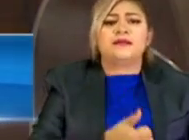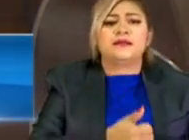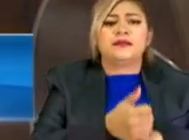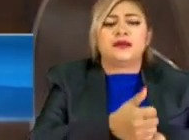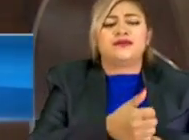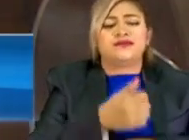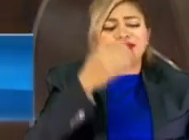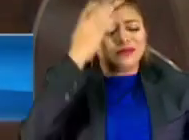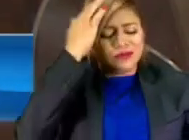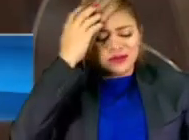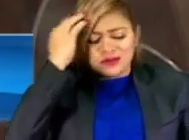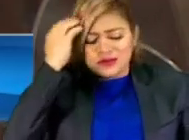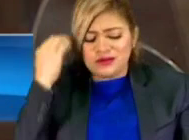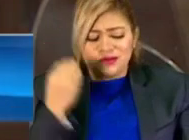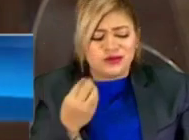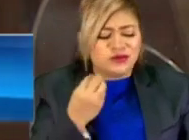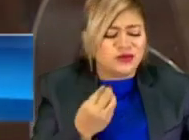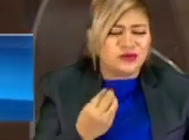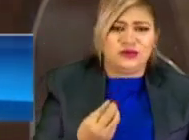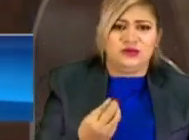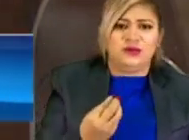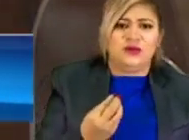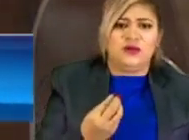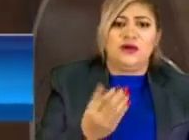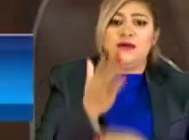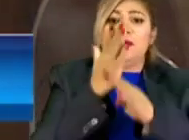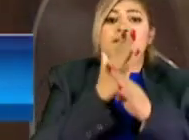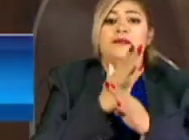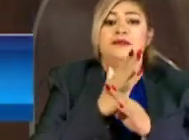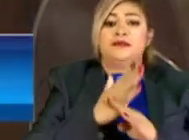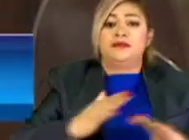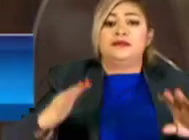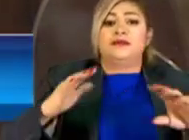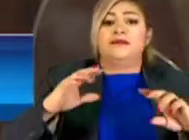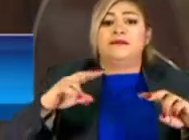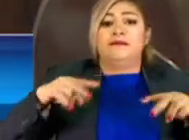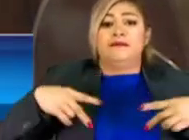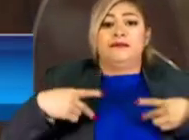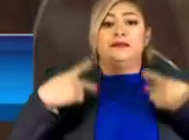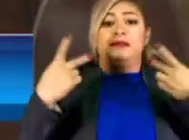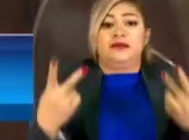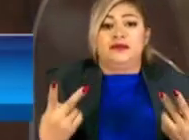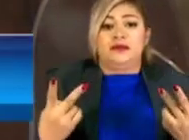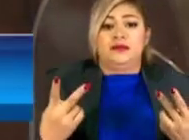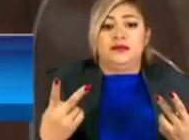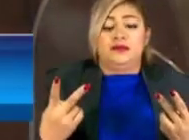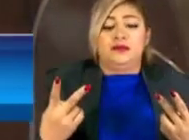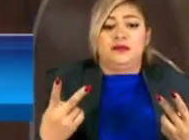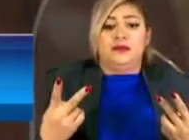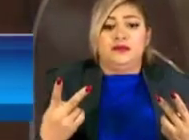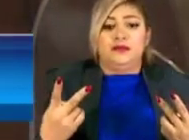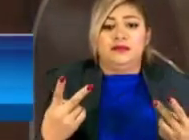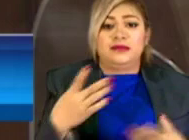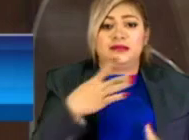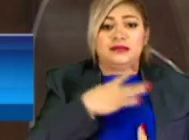y es salvar vidas y evitar el colapso del sistema de salud.